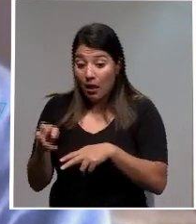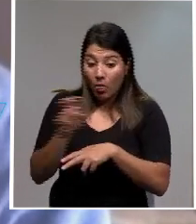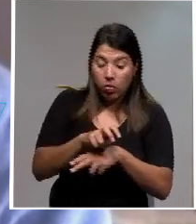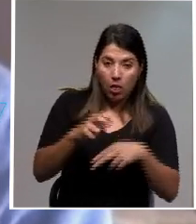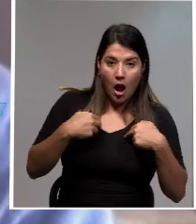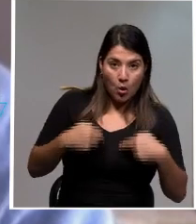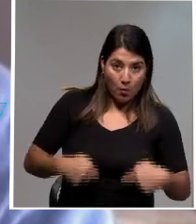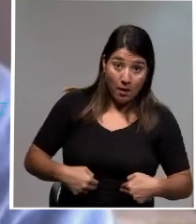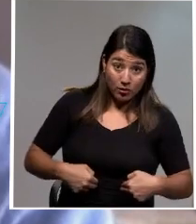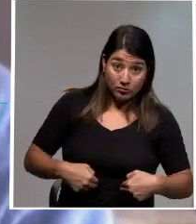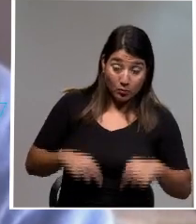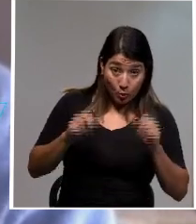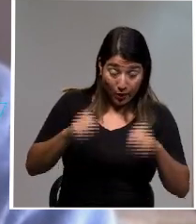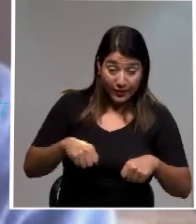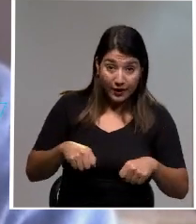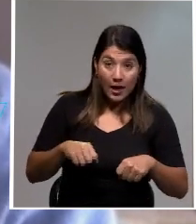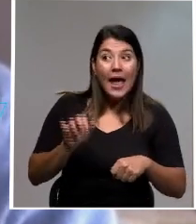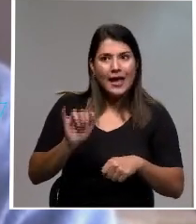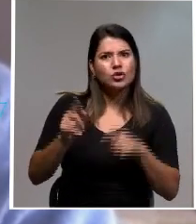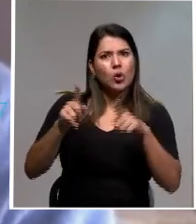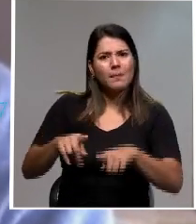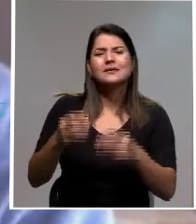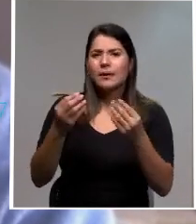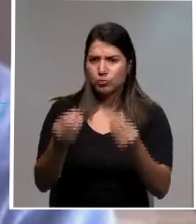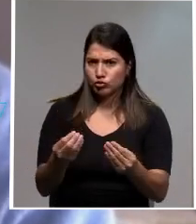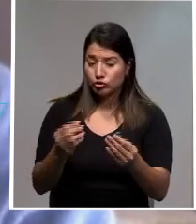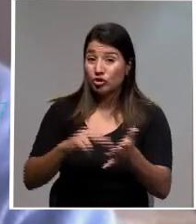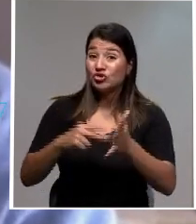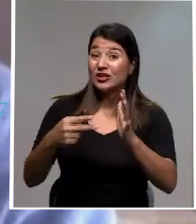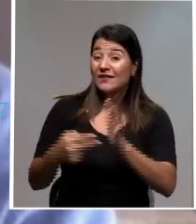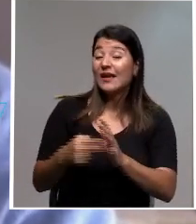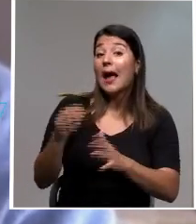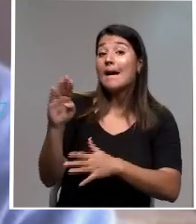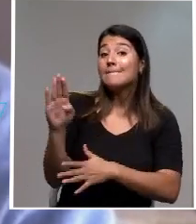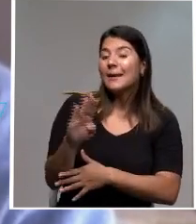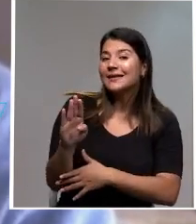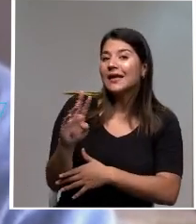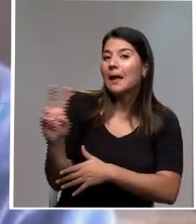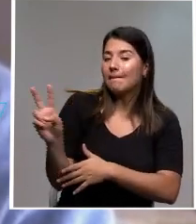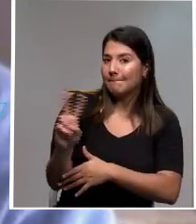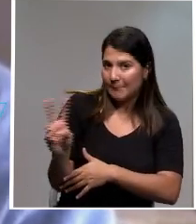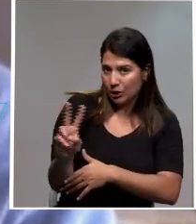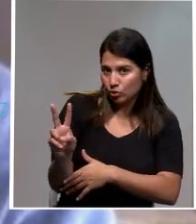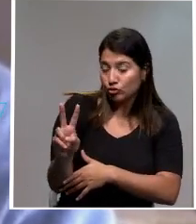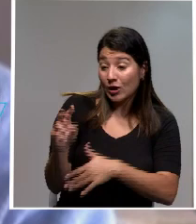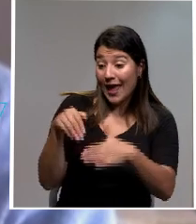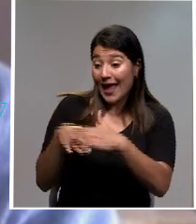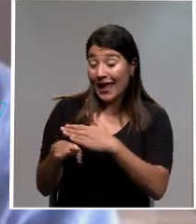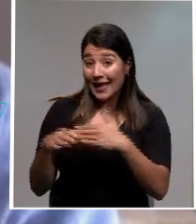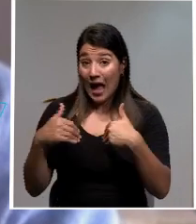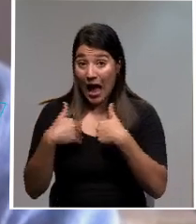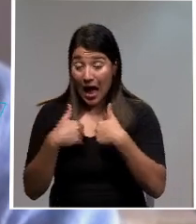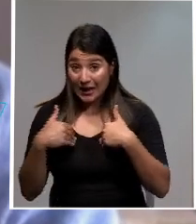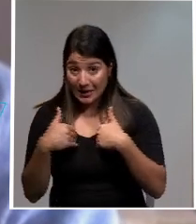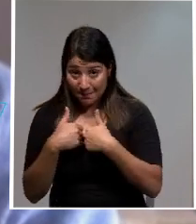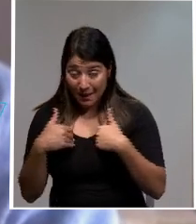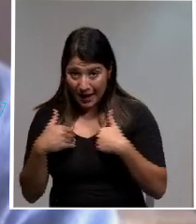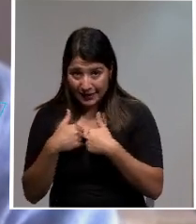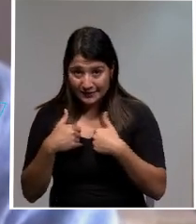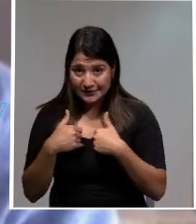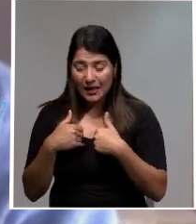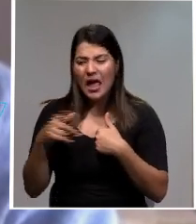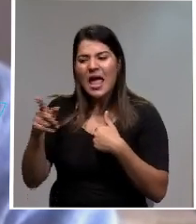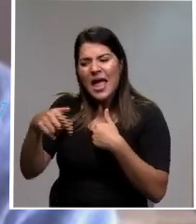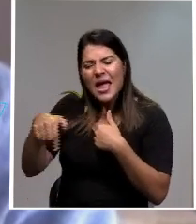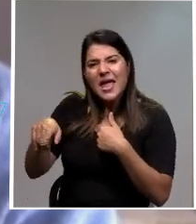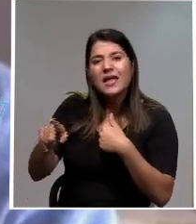viviendo continuamente. Es decir, bacterias y virus, en general microorganismos, que usualmente